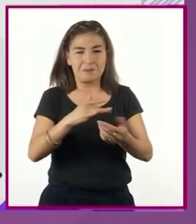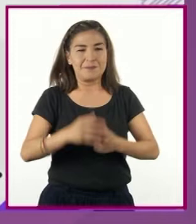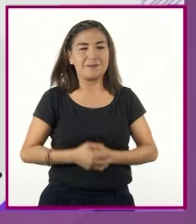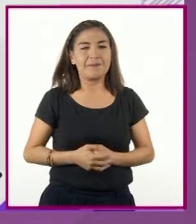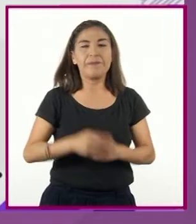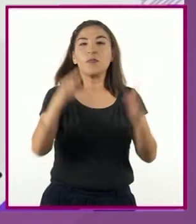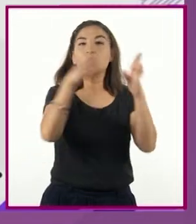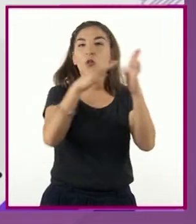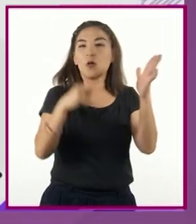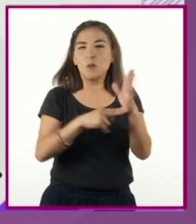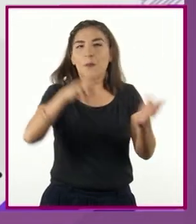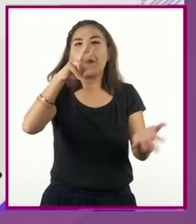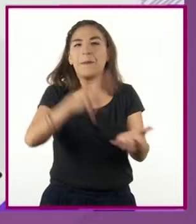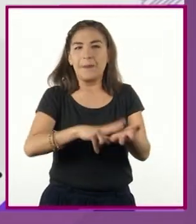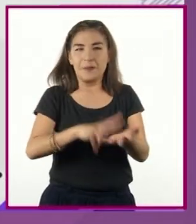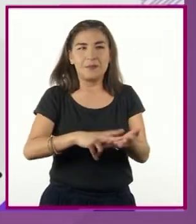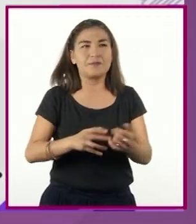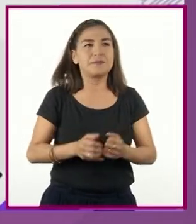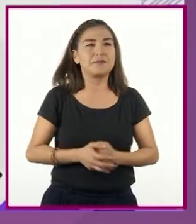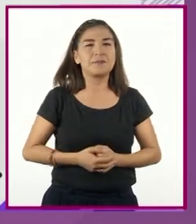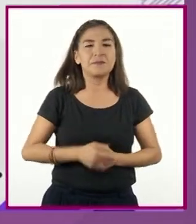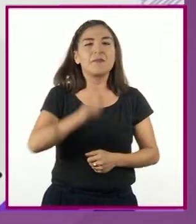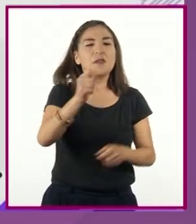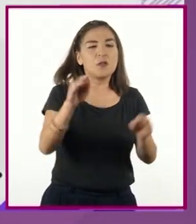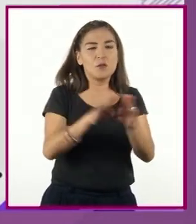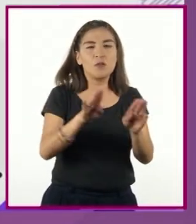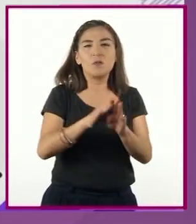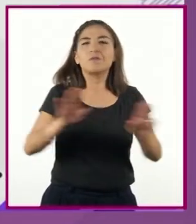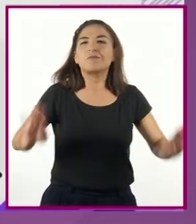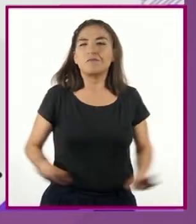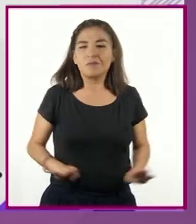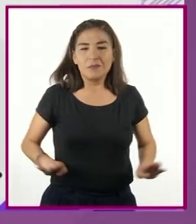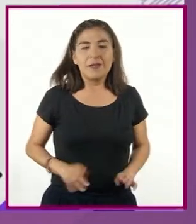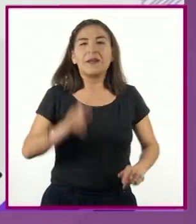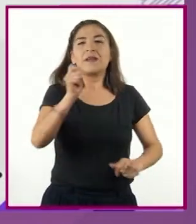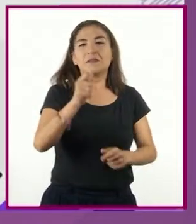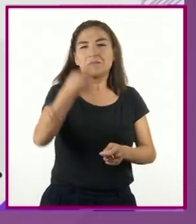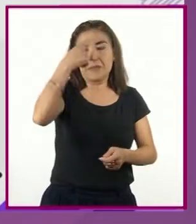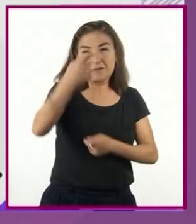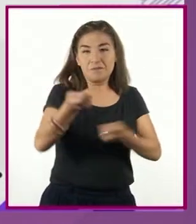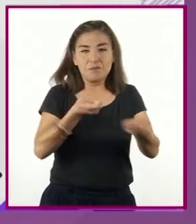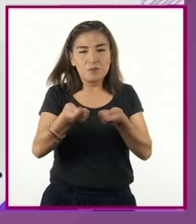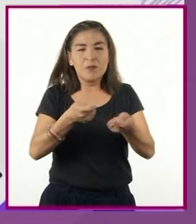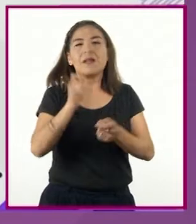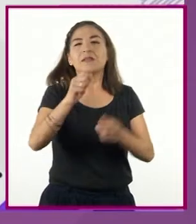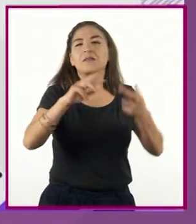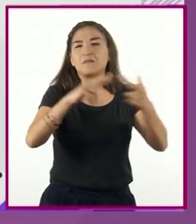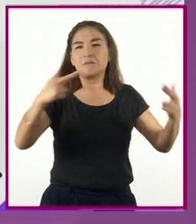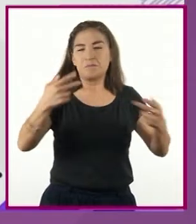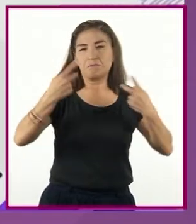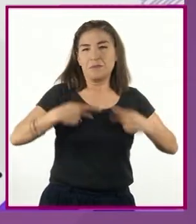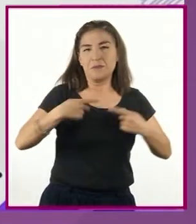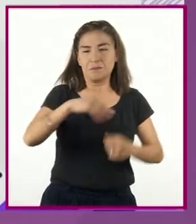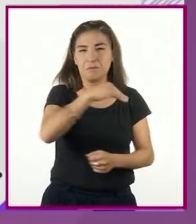Las normas y valores. Son pautas de comportamiento que regulan la relación entre sus miembros.